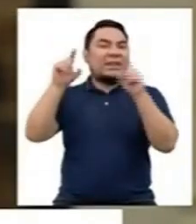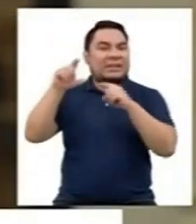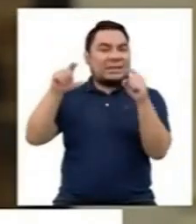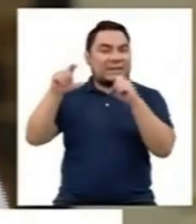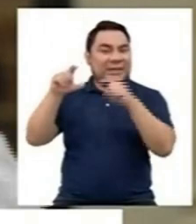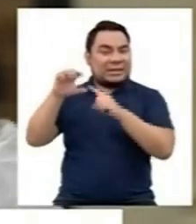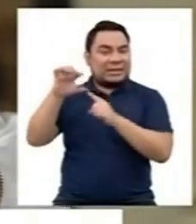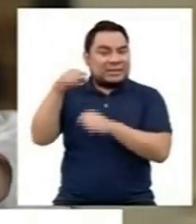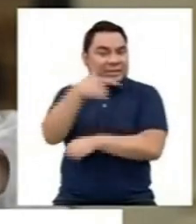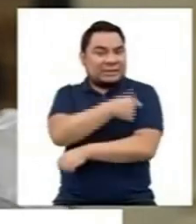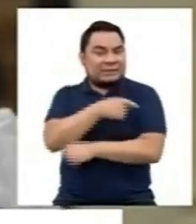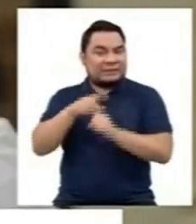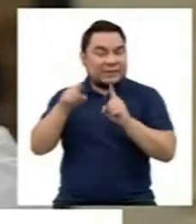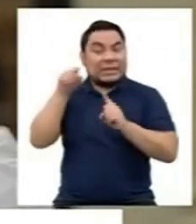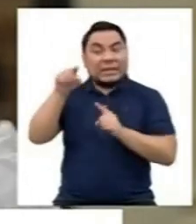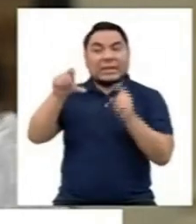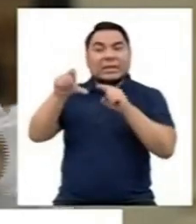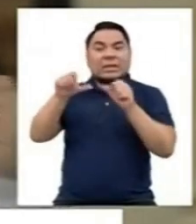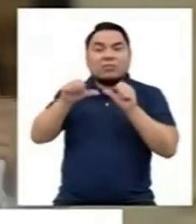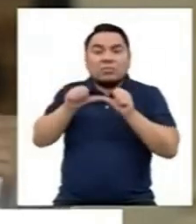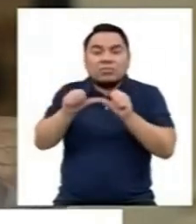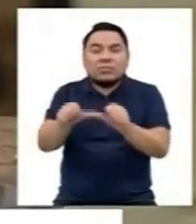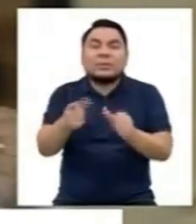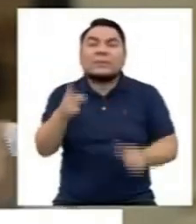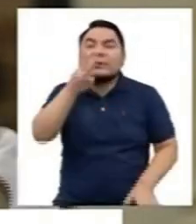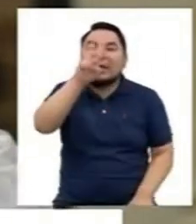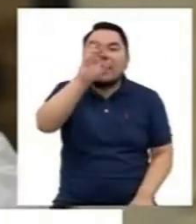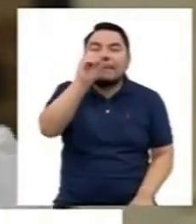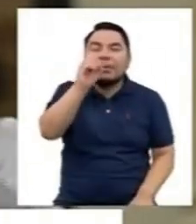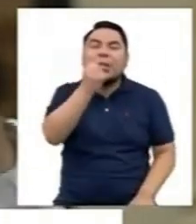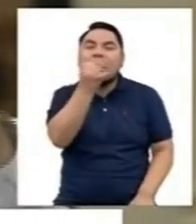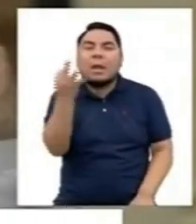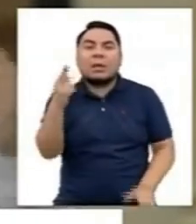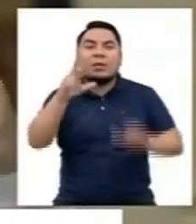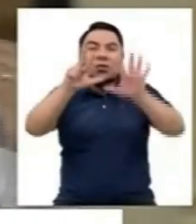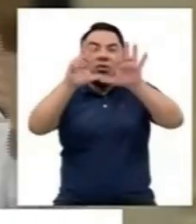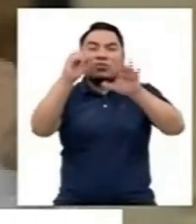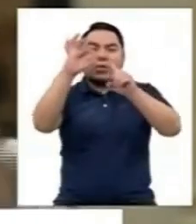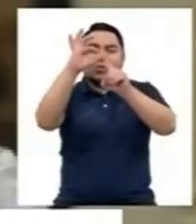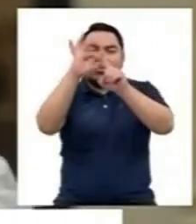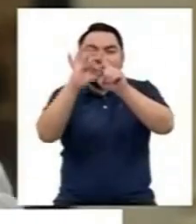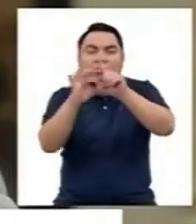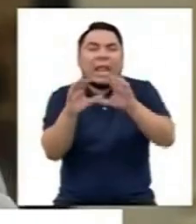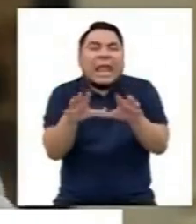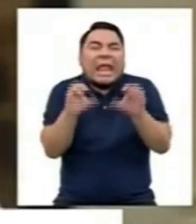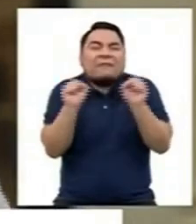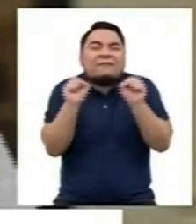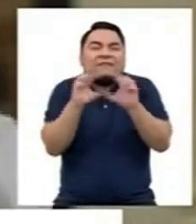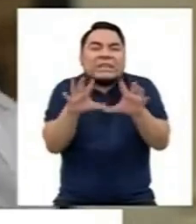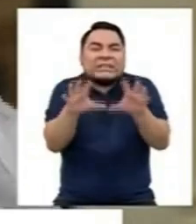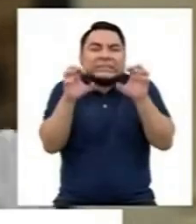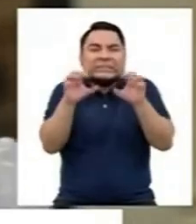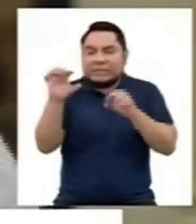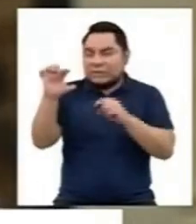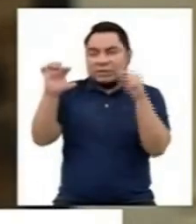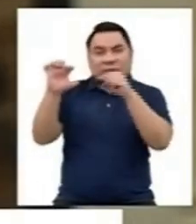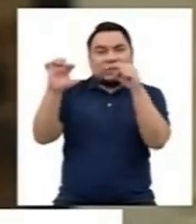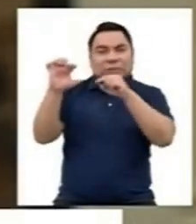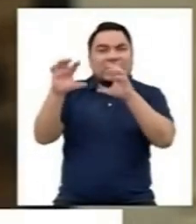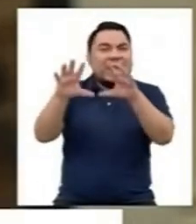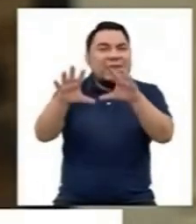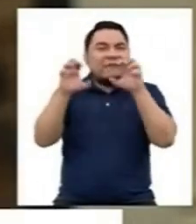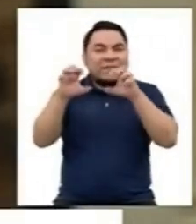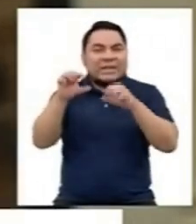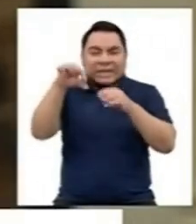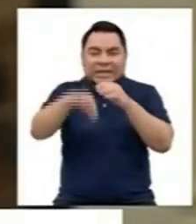sí propondría que sea la Iglesia Católica la que se encargue de poder, primero, levantar toda esta información que se requiera. Uno,